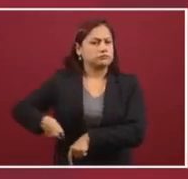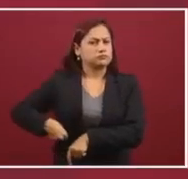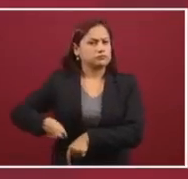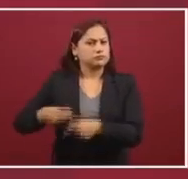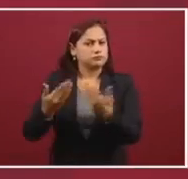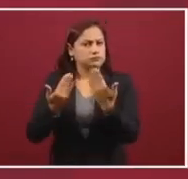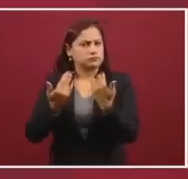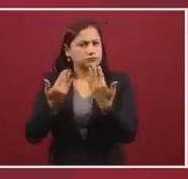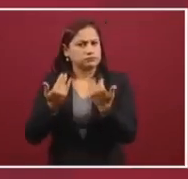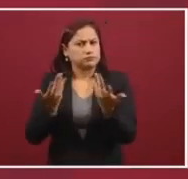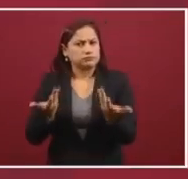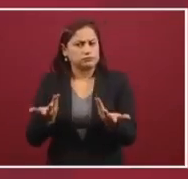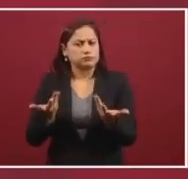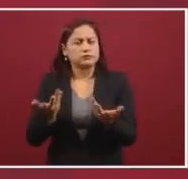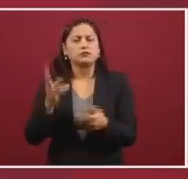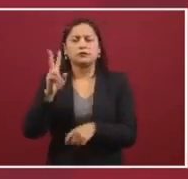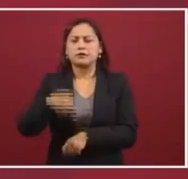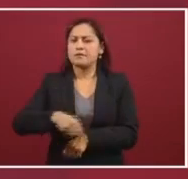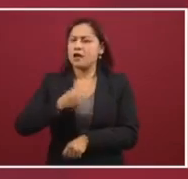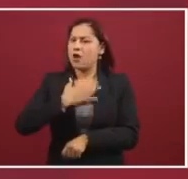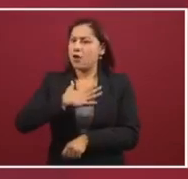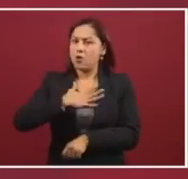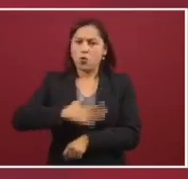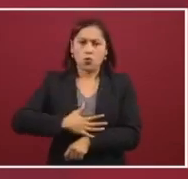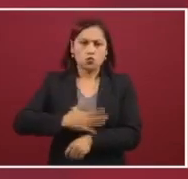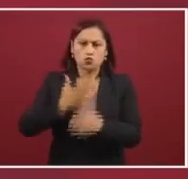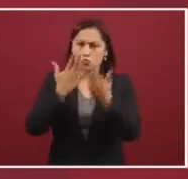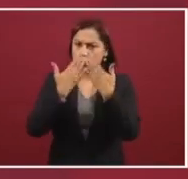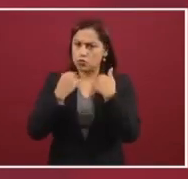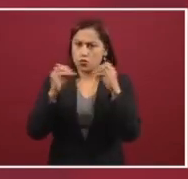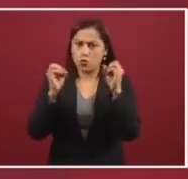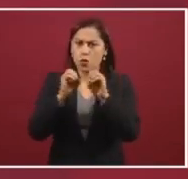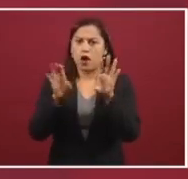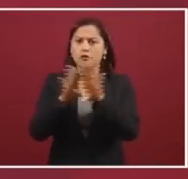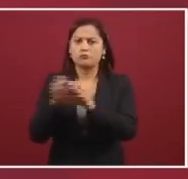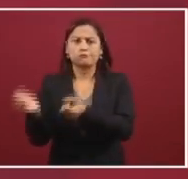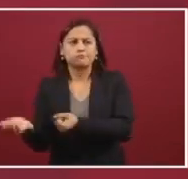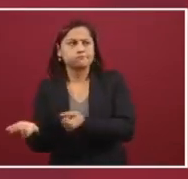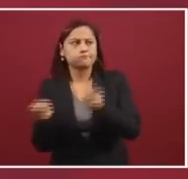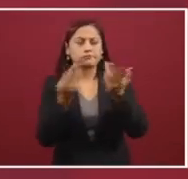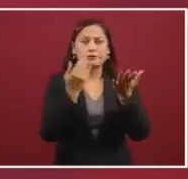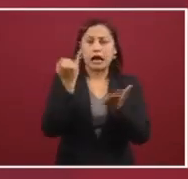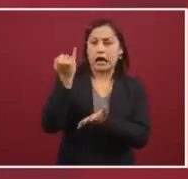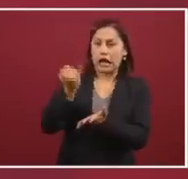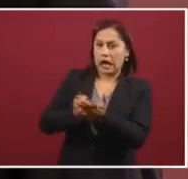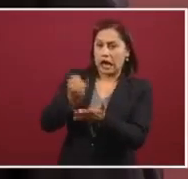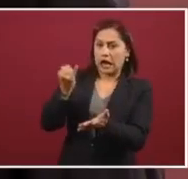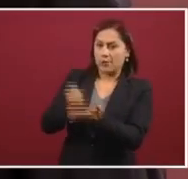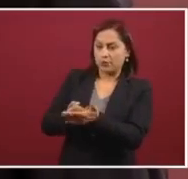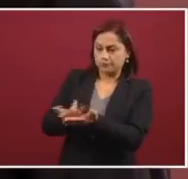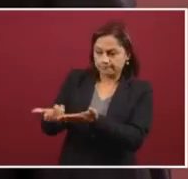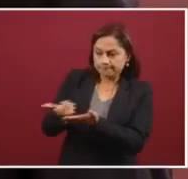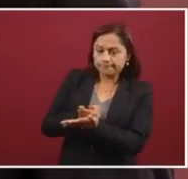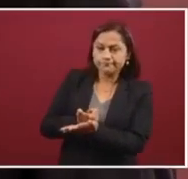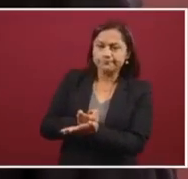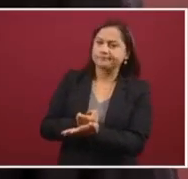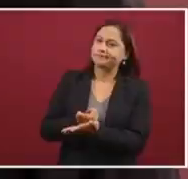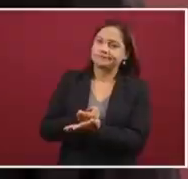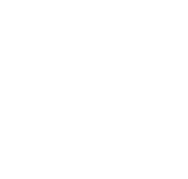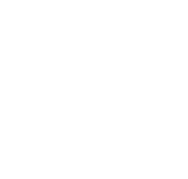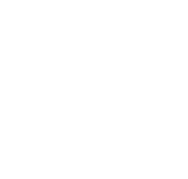iniciativa de reforma constitucional sobre el funcionamiento del poder judicial no lo hará pues confía en su titular